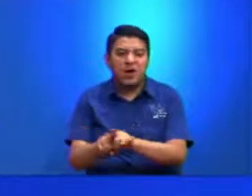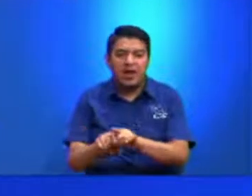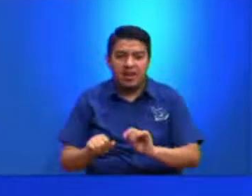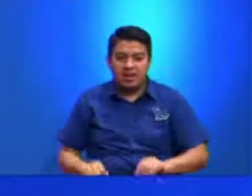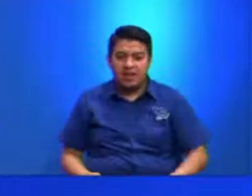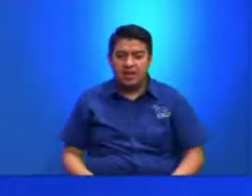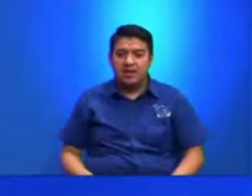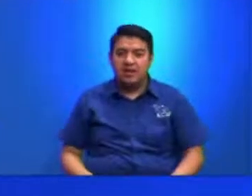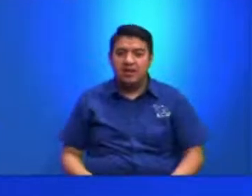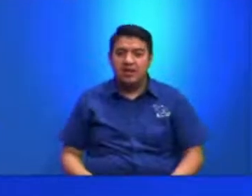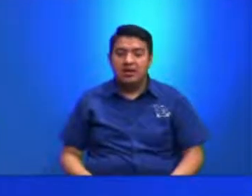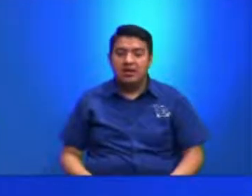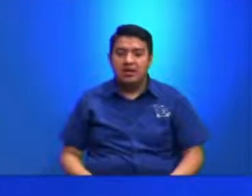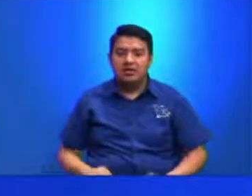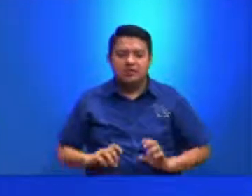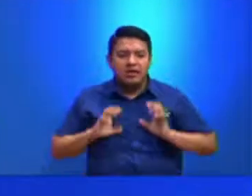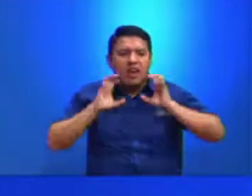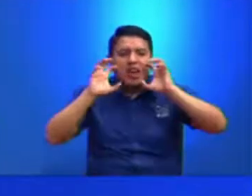aspirando el aire